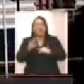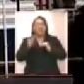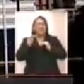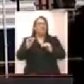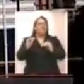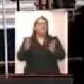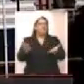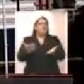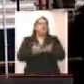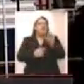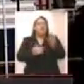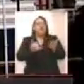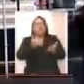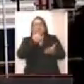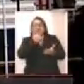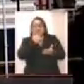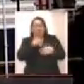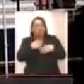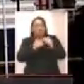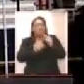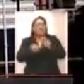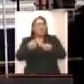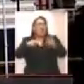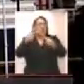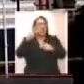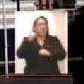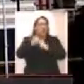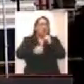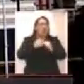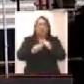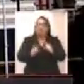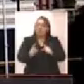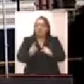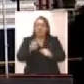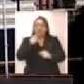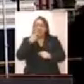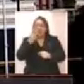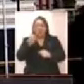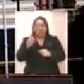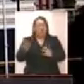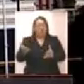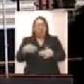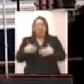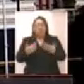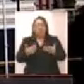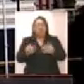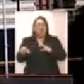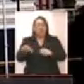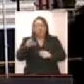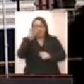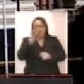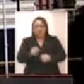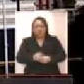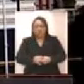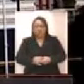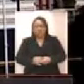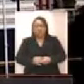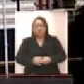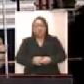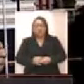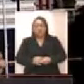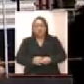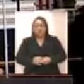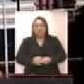límites. No se puede llegar a eso. Eso es la bajeza más vil que pueda tener una persona, de